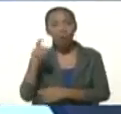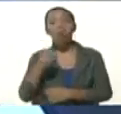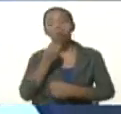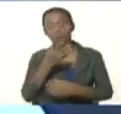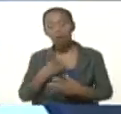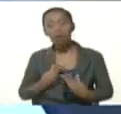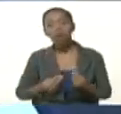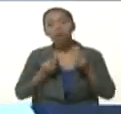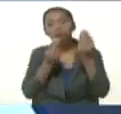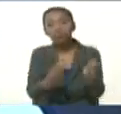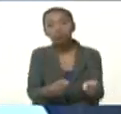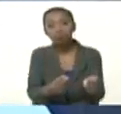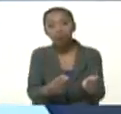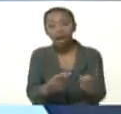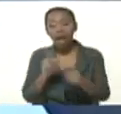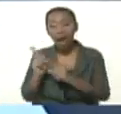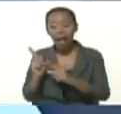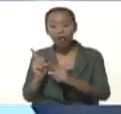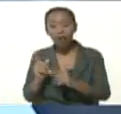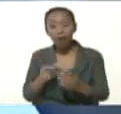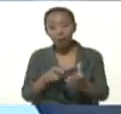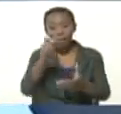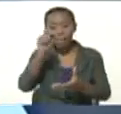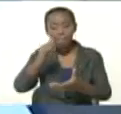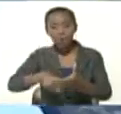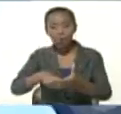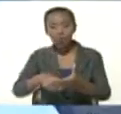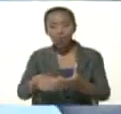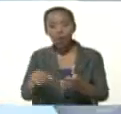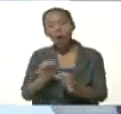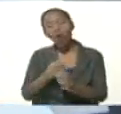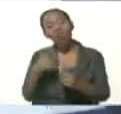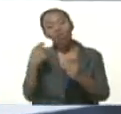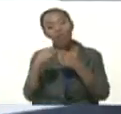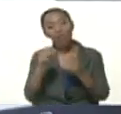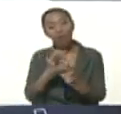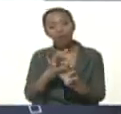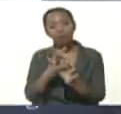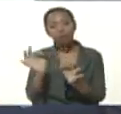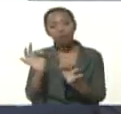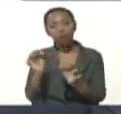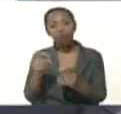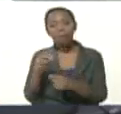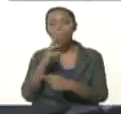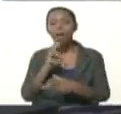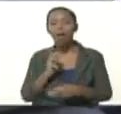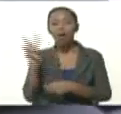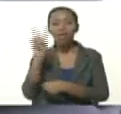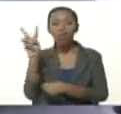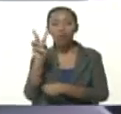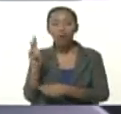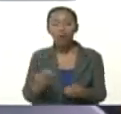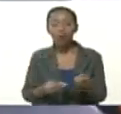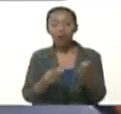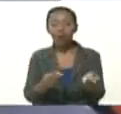entregar estos aparaticos, los puntos de venta del Banco de Venezuela,